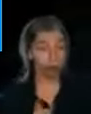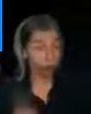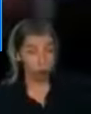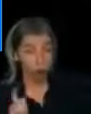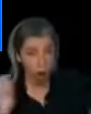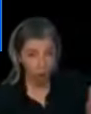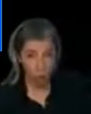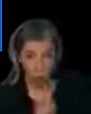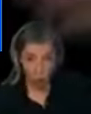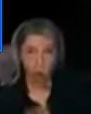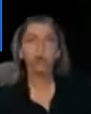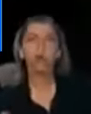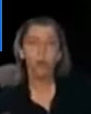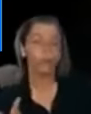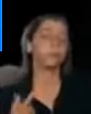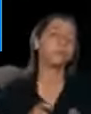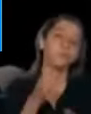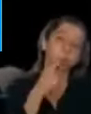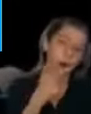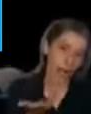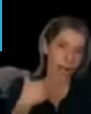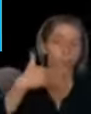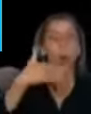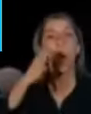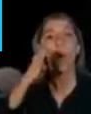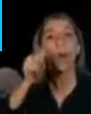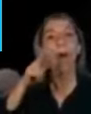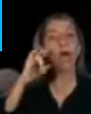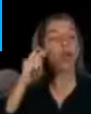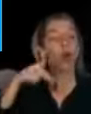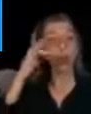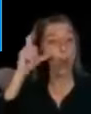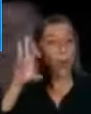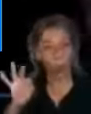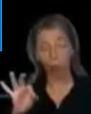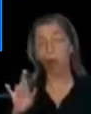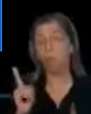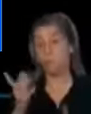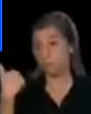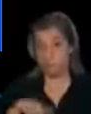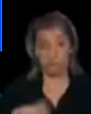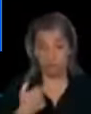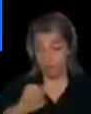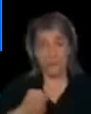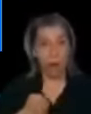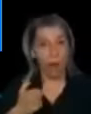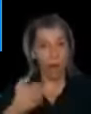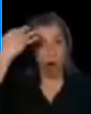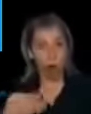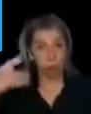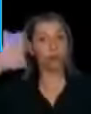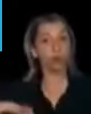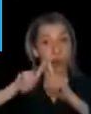se expresó en función de dar un mensaje. Claro, ¿sí? Por supuesto. Y que no está sólida. Entonces, ¿qué es lo que creo yo? Y